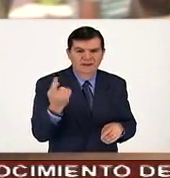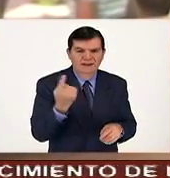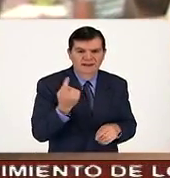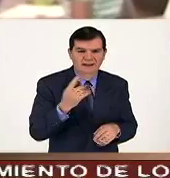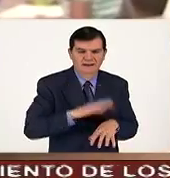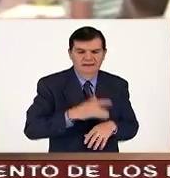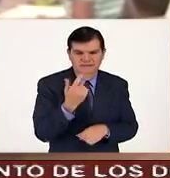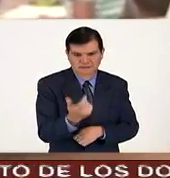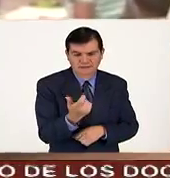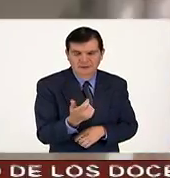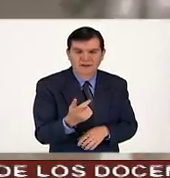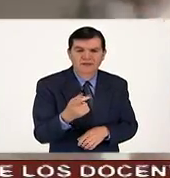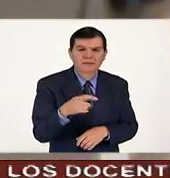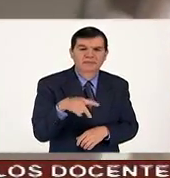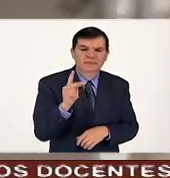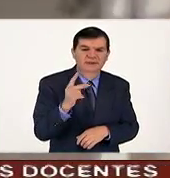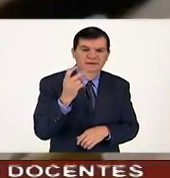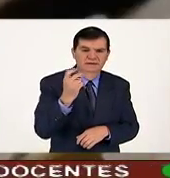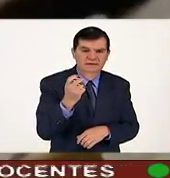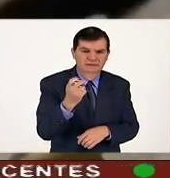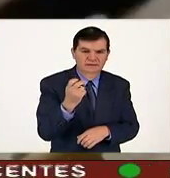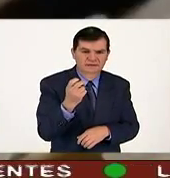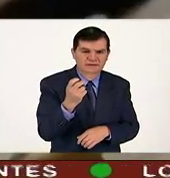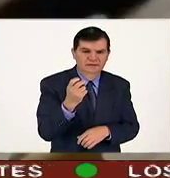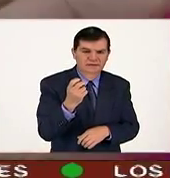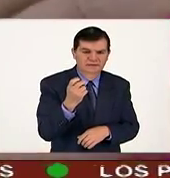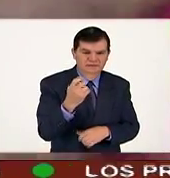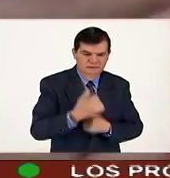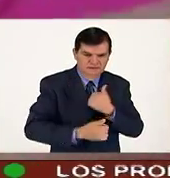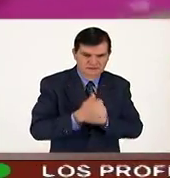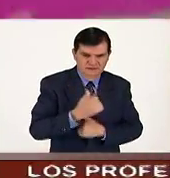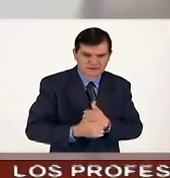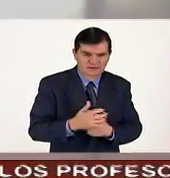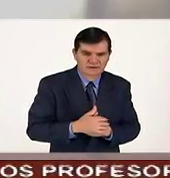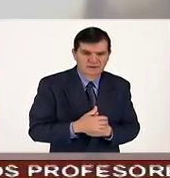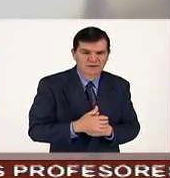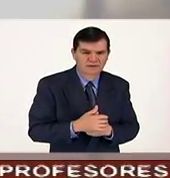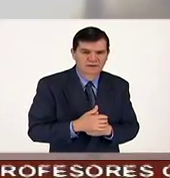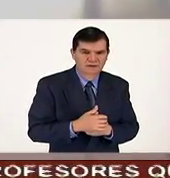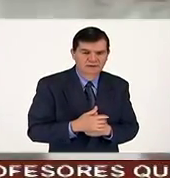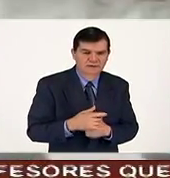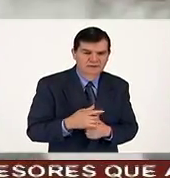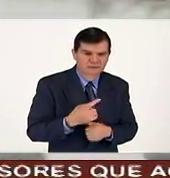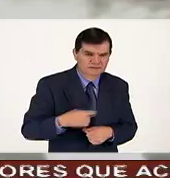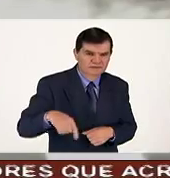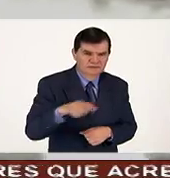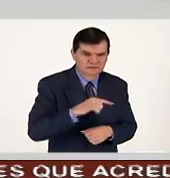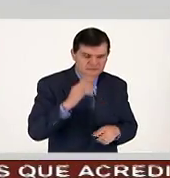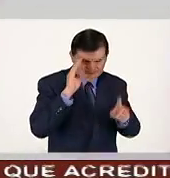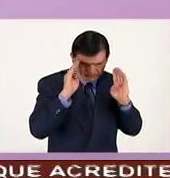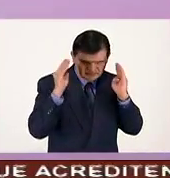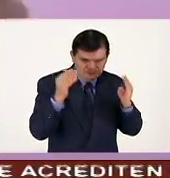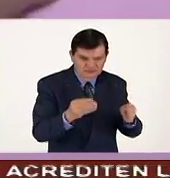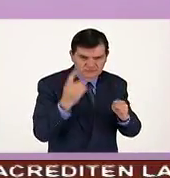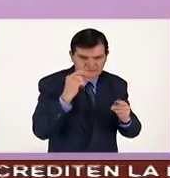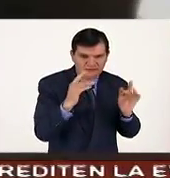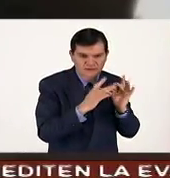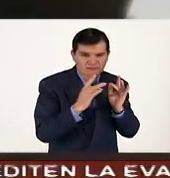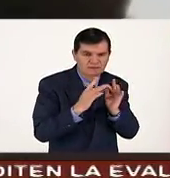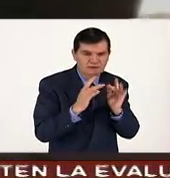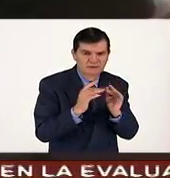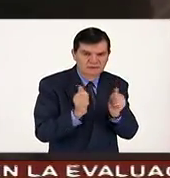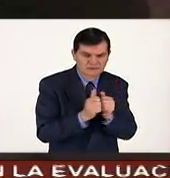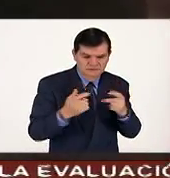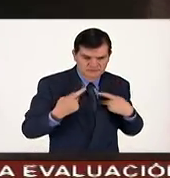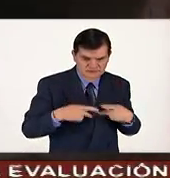de dinero, ¿no? Pero es una carrera en donde nos abocan a poder estar en contacto con la